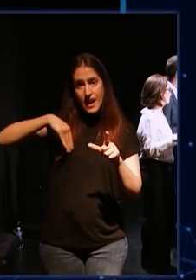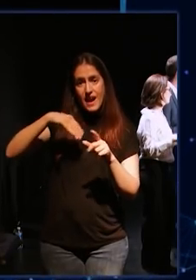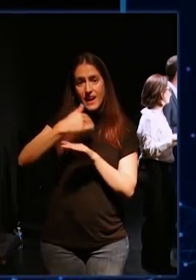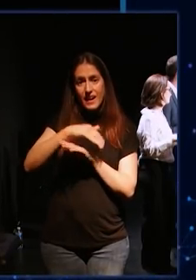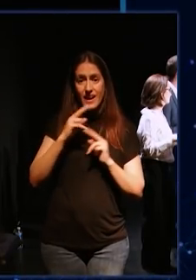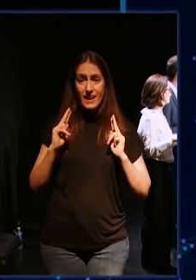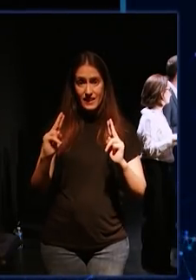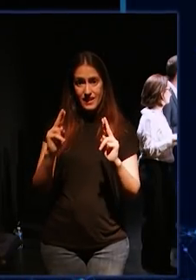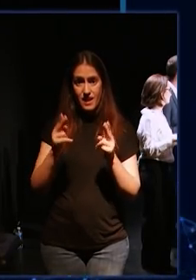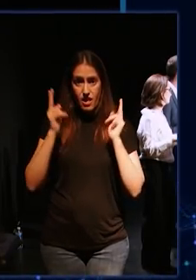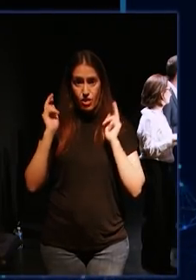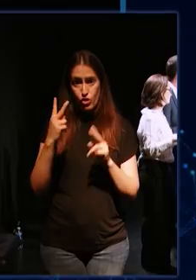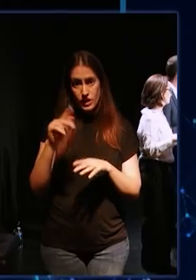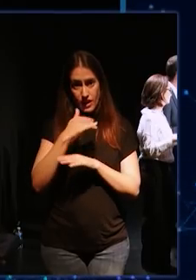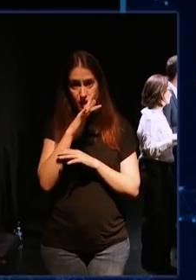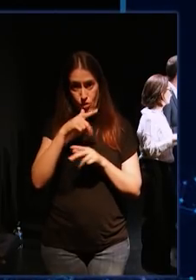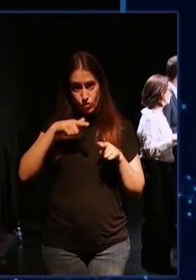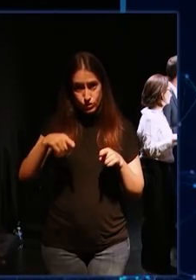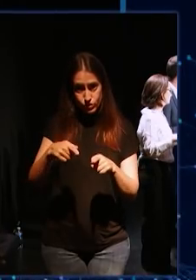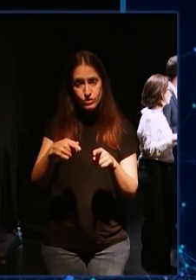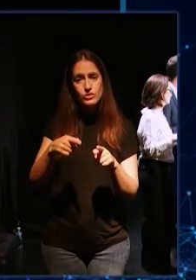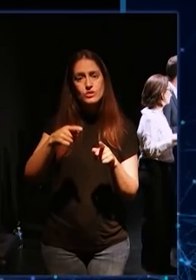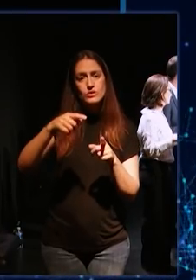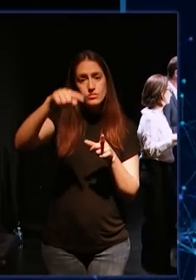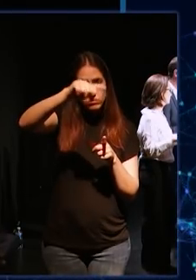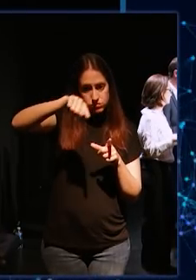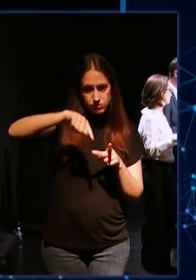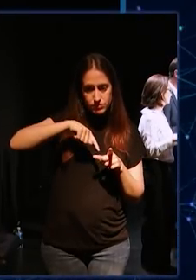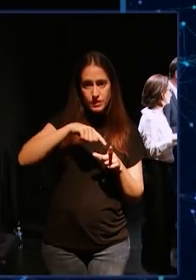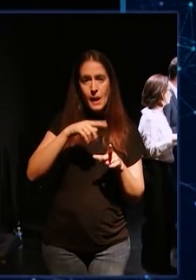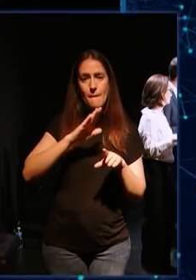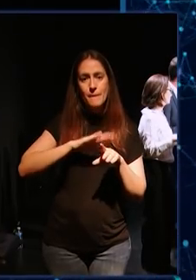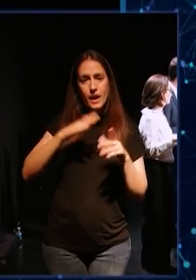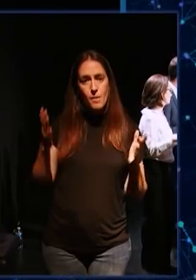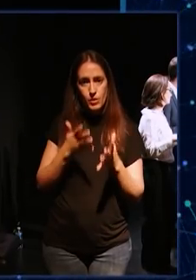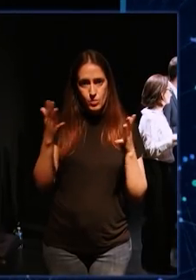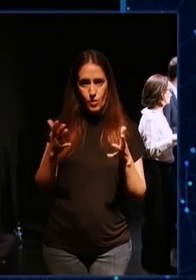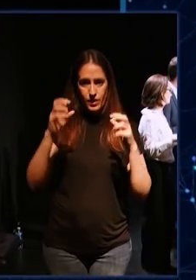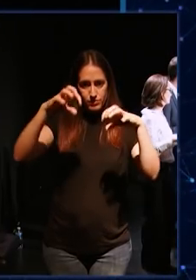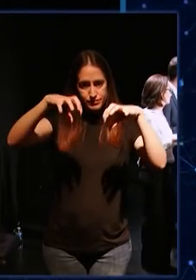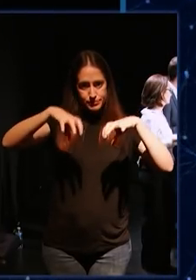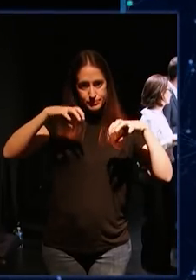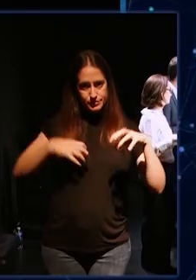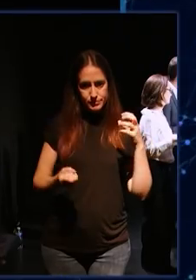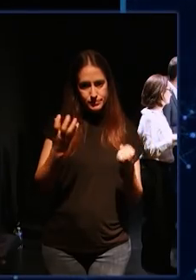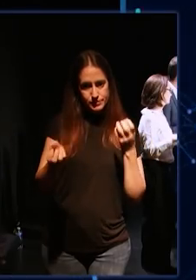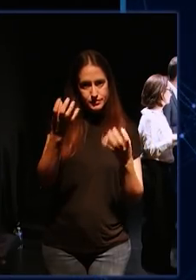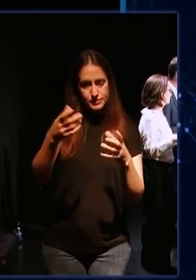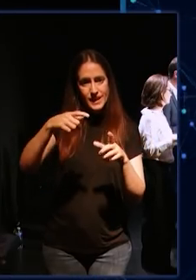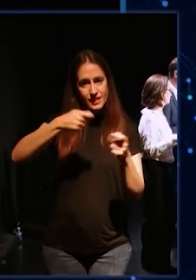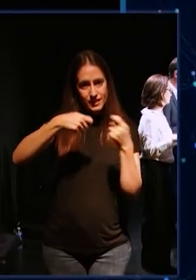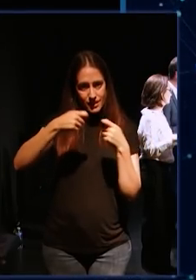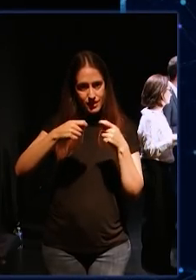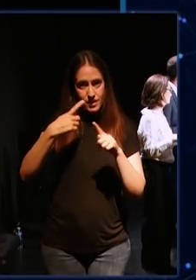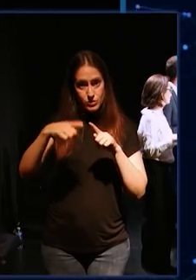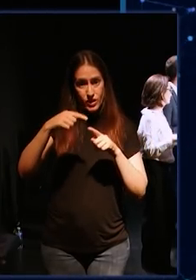de zonas peatonalizadas en ese sector para promover ese dinamismo, sobre todo en el Poble Sec, donde no existe,